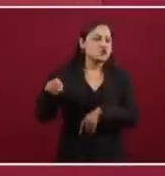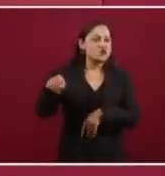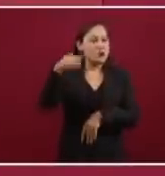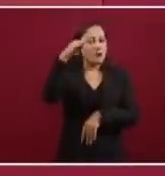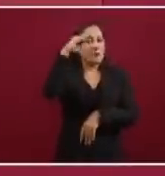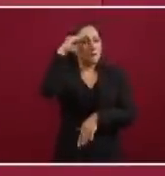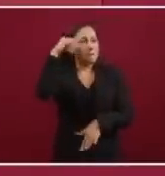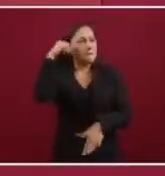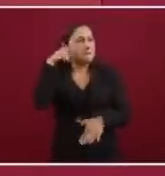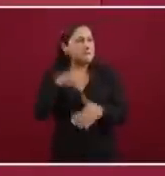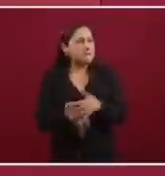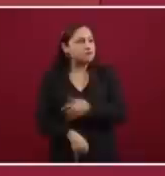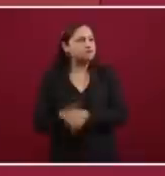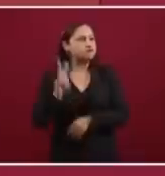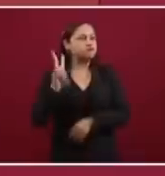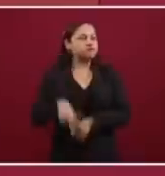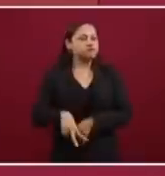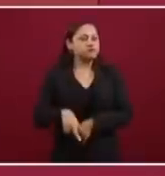Sus afanes